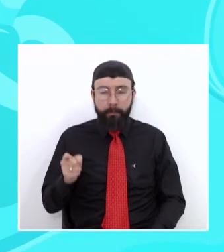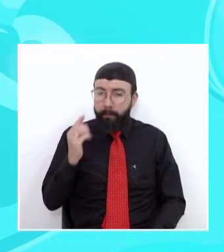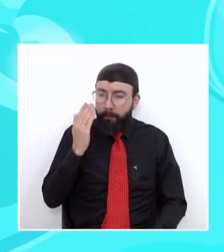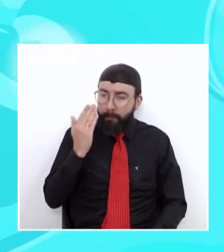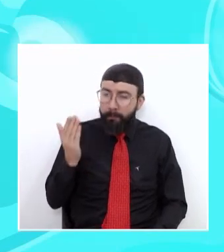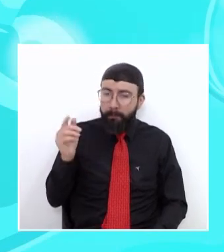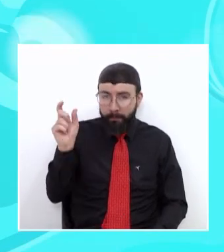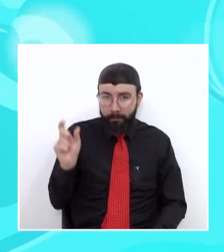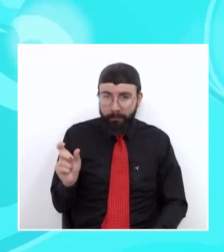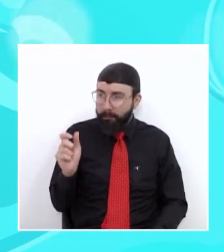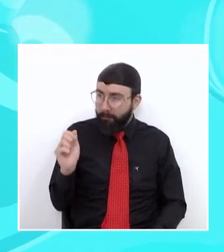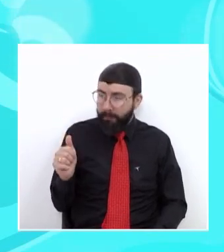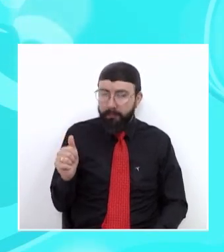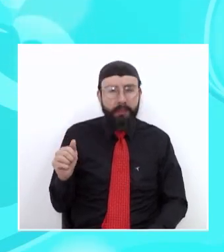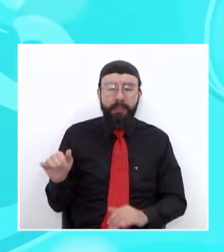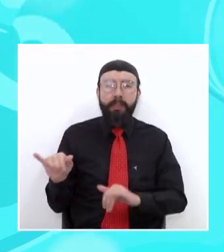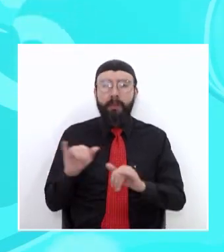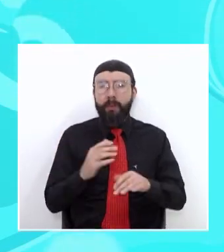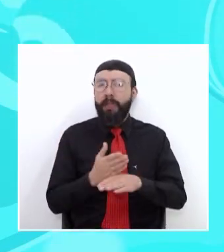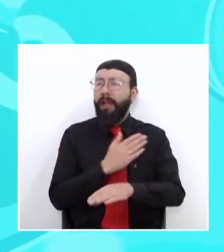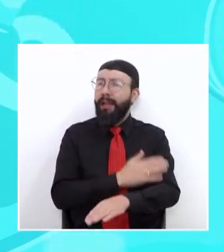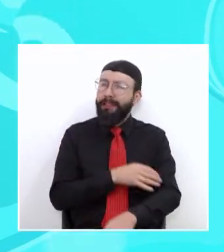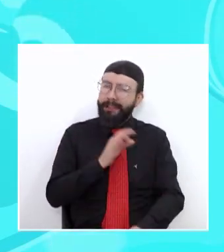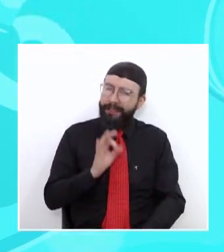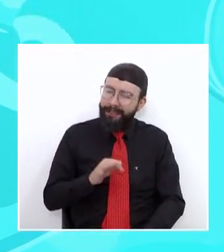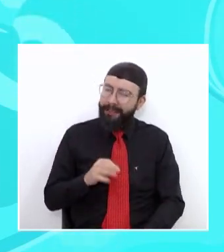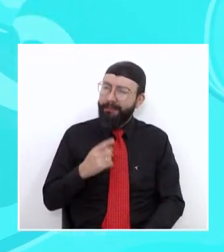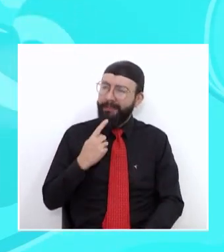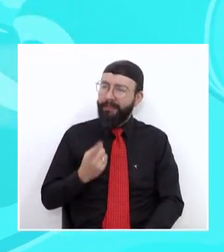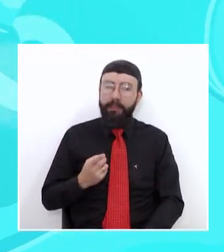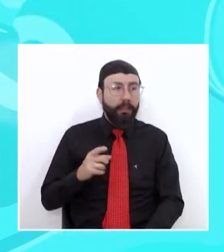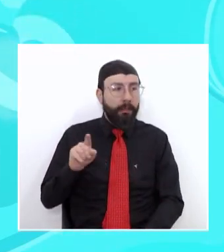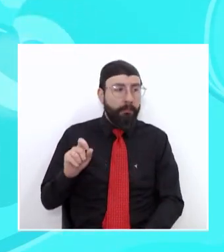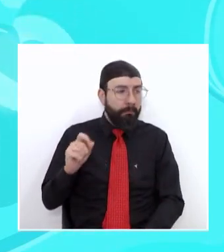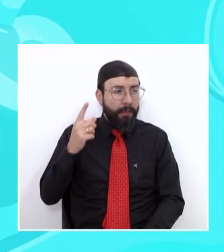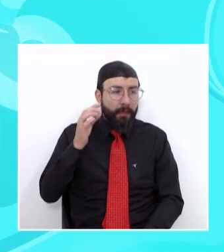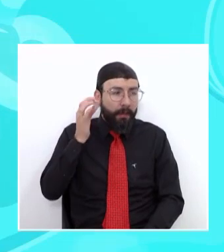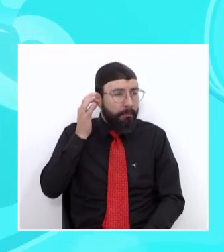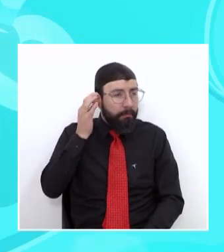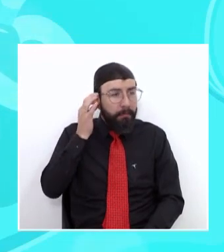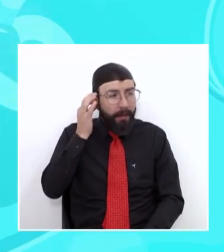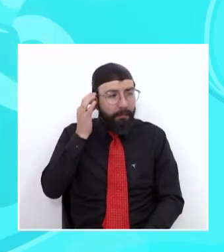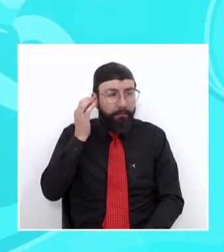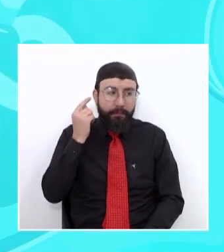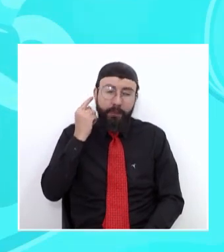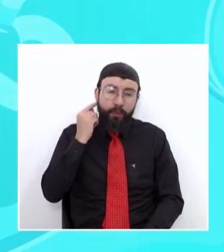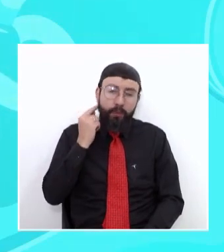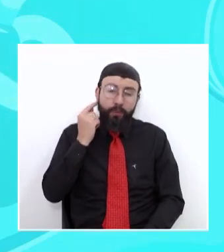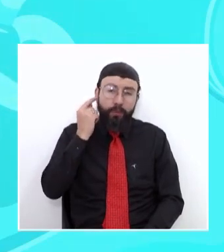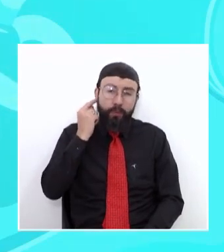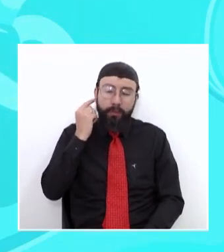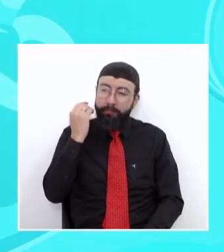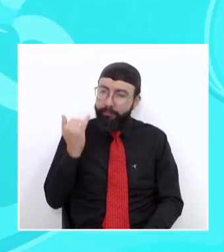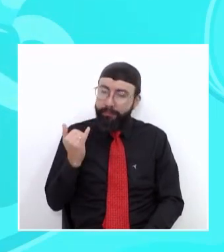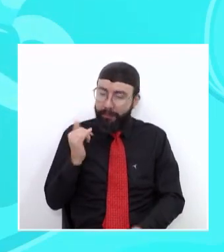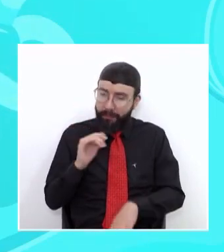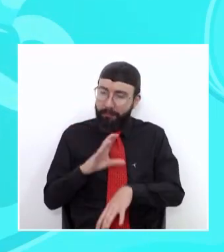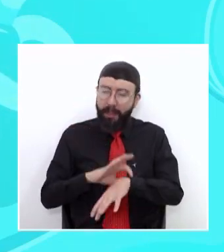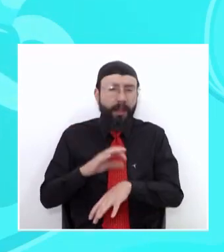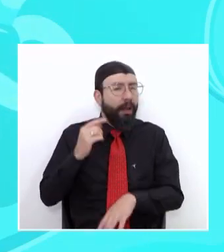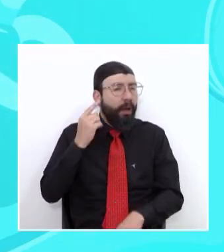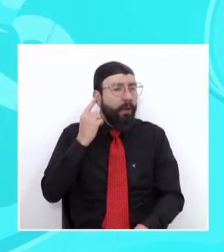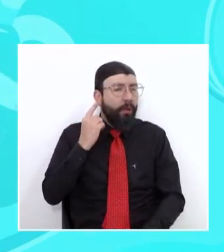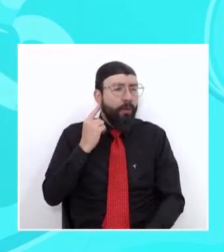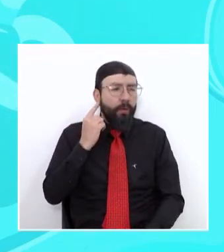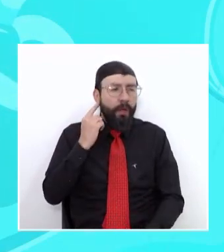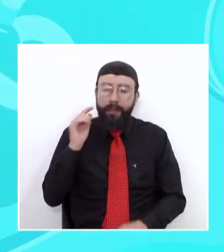caso, igual como siempre le recordamos, que en la primera fase dentro de la auriculomedicina, vemos que esto